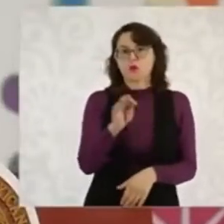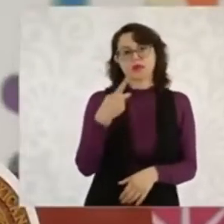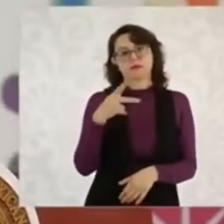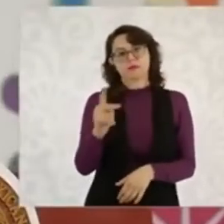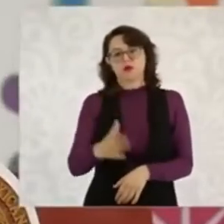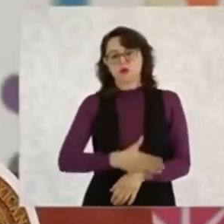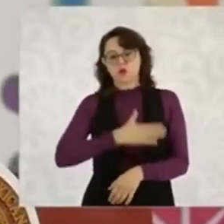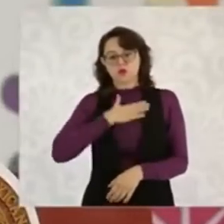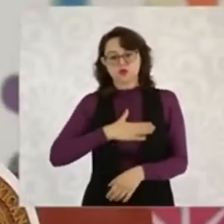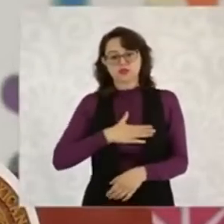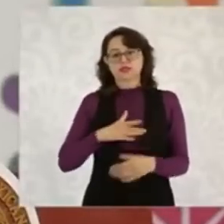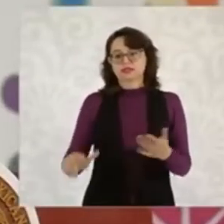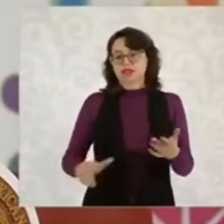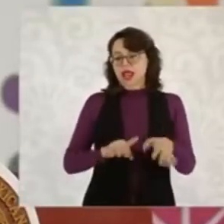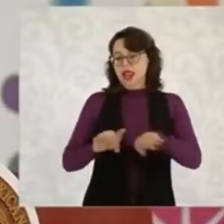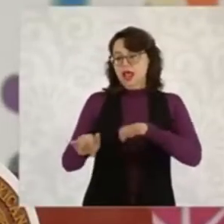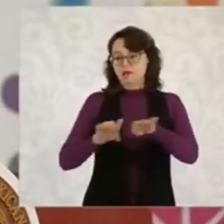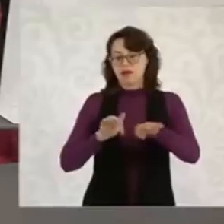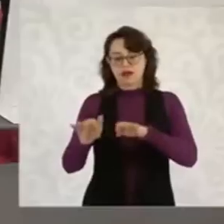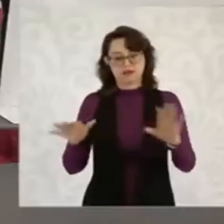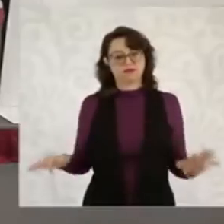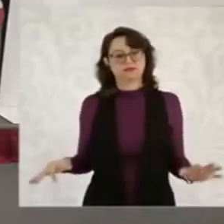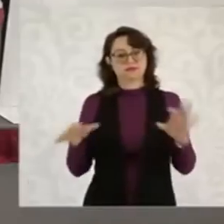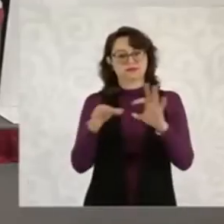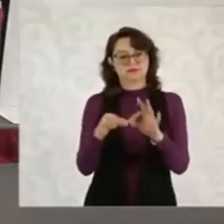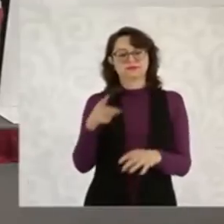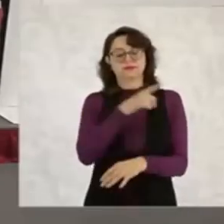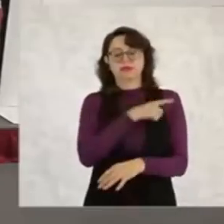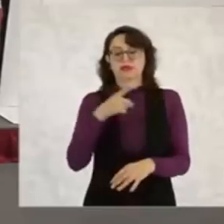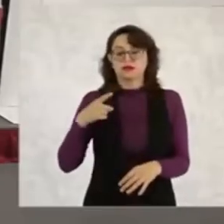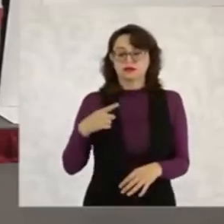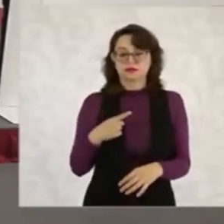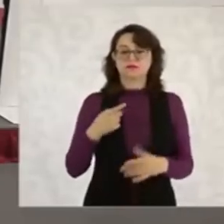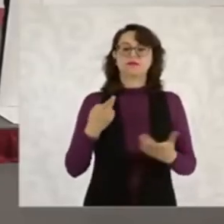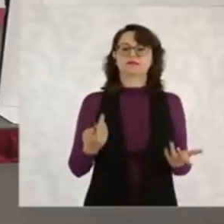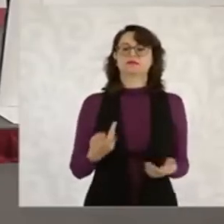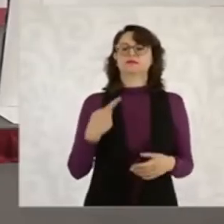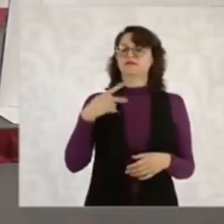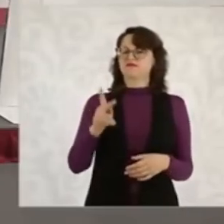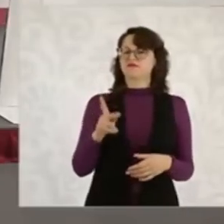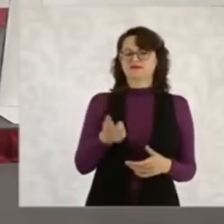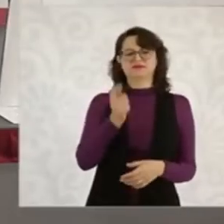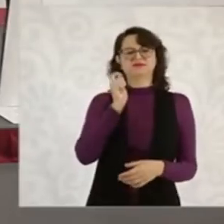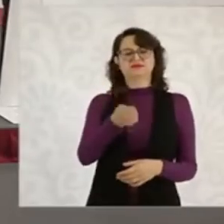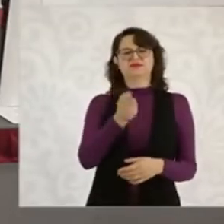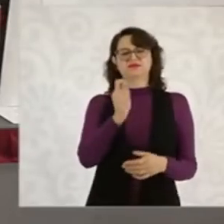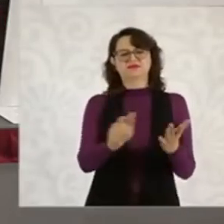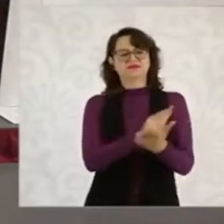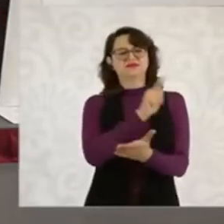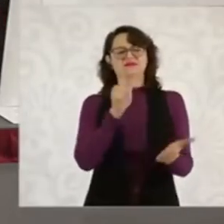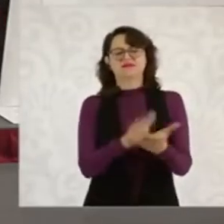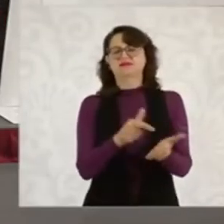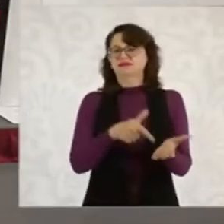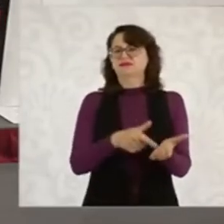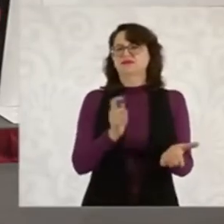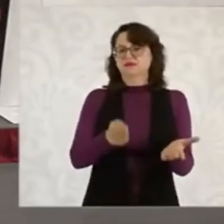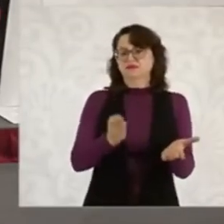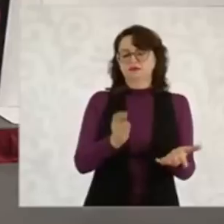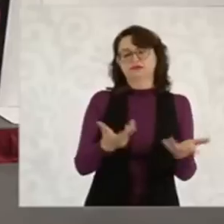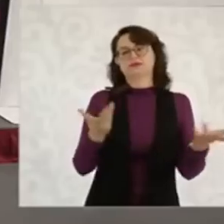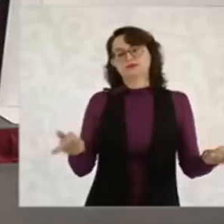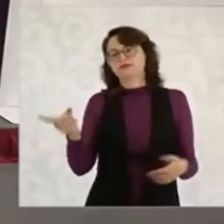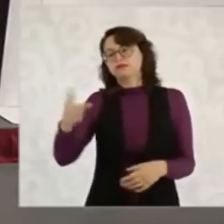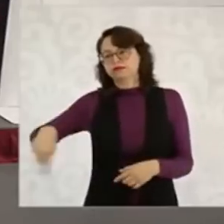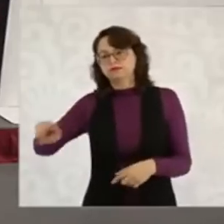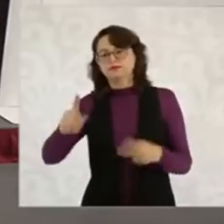laboral. Algunas de las características, para que nos quede muy bien claro, pues quienes generen ingresos iguales o mayores